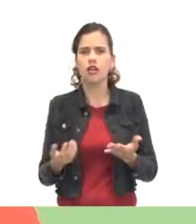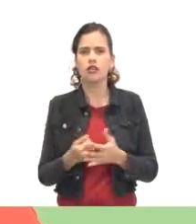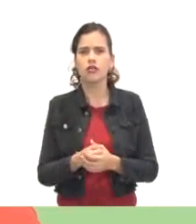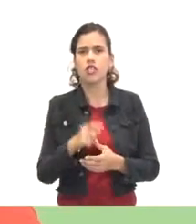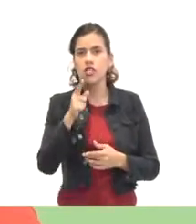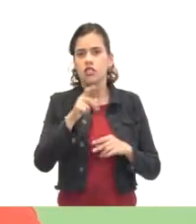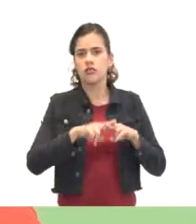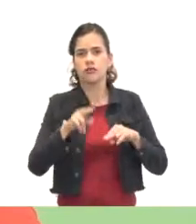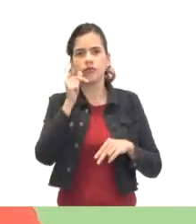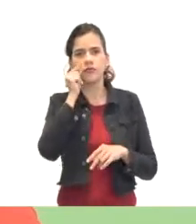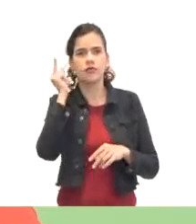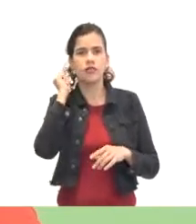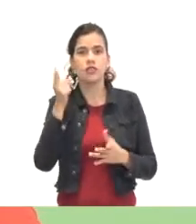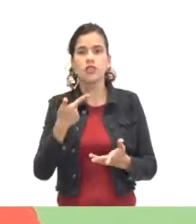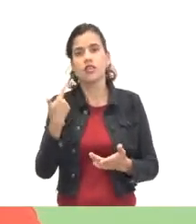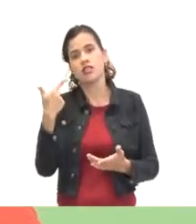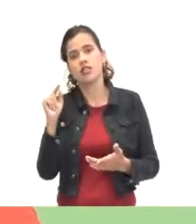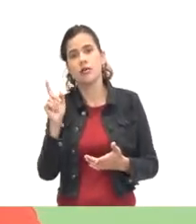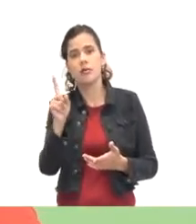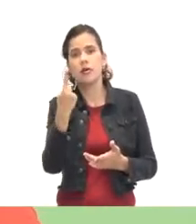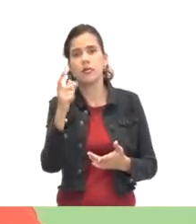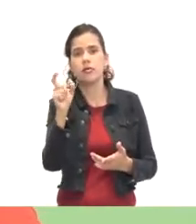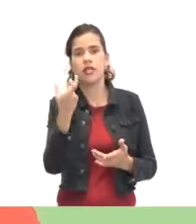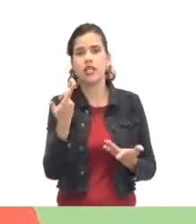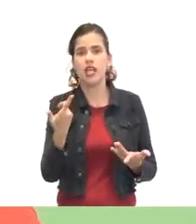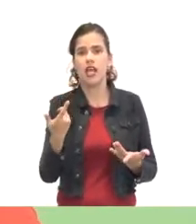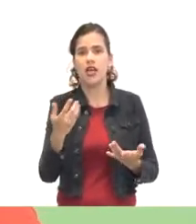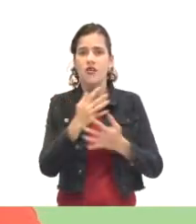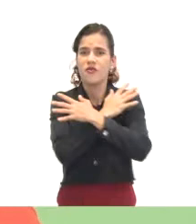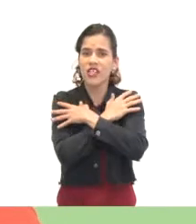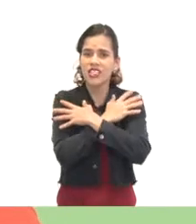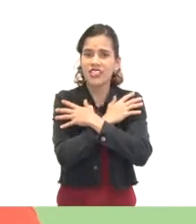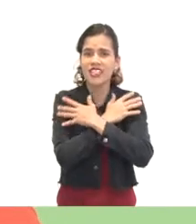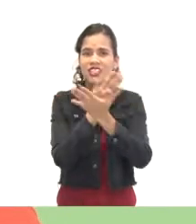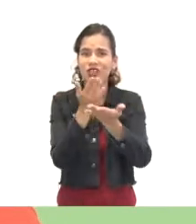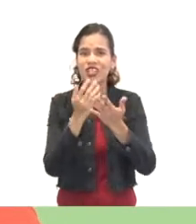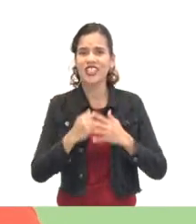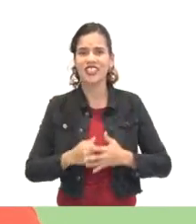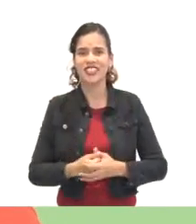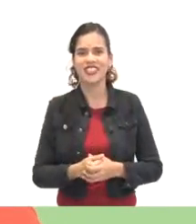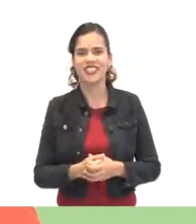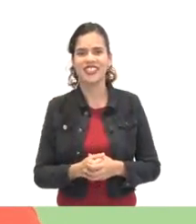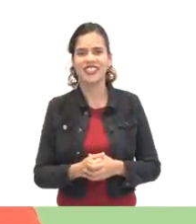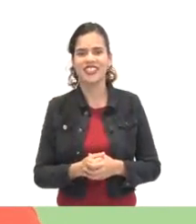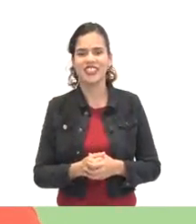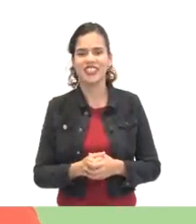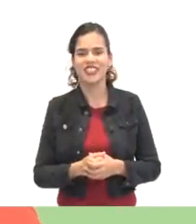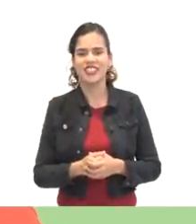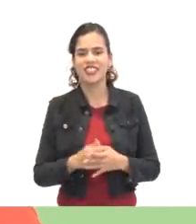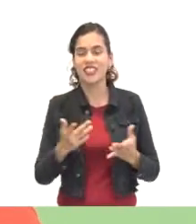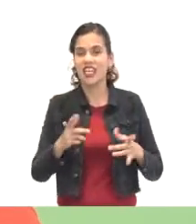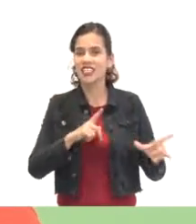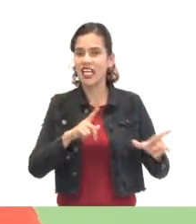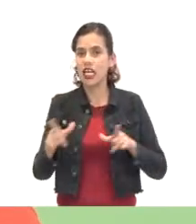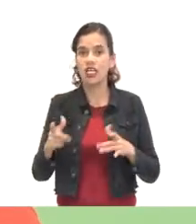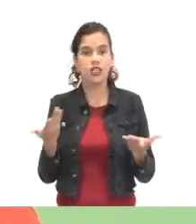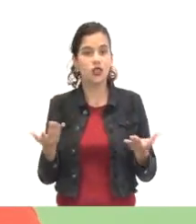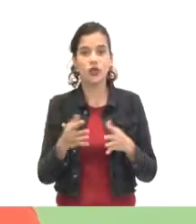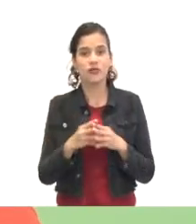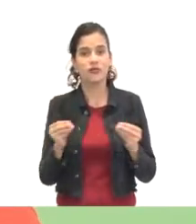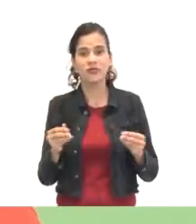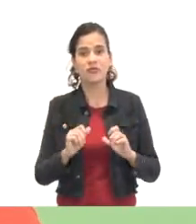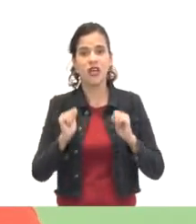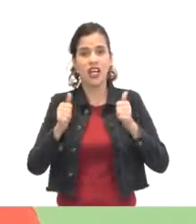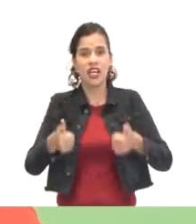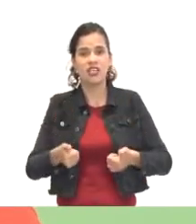esas niñas y niños que van para el primer grado, muchos aplausos, felicitaciones, ya están listos y listas